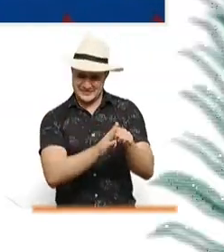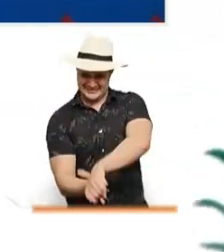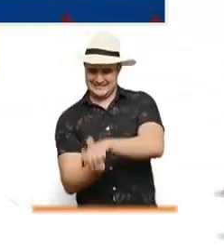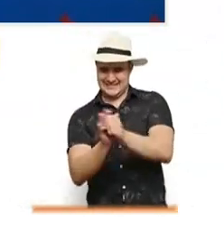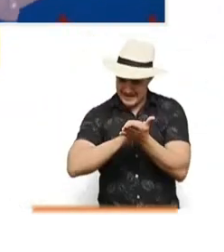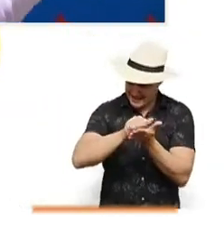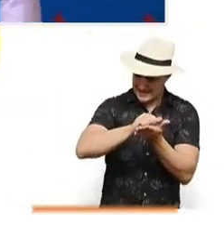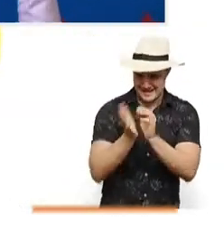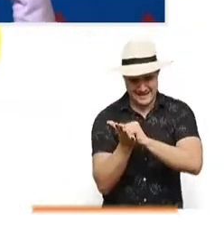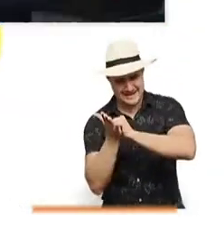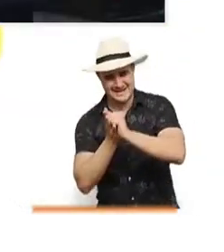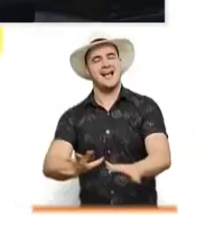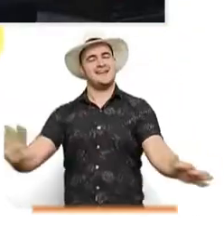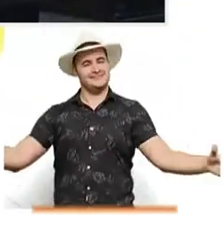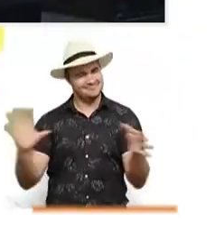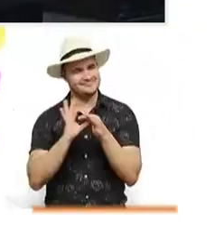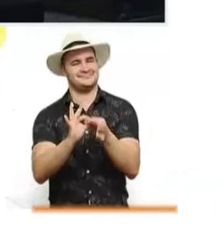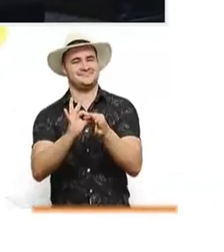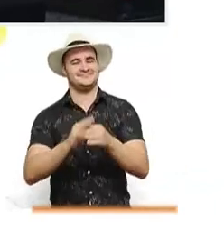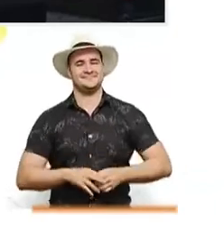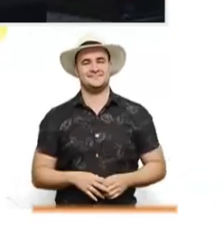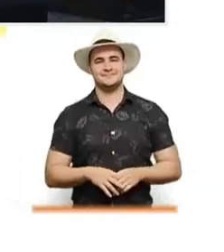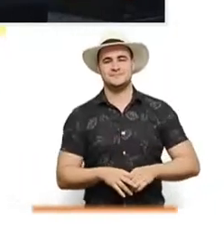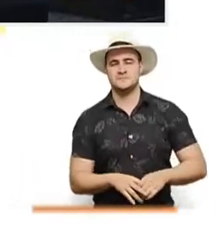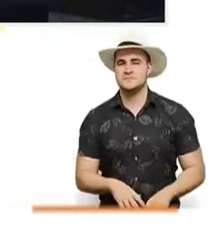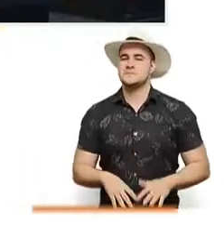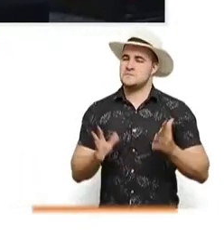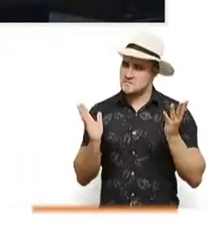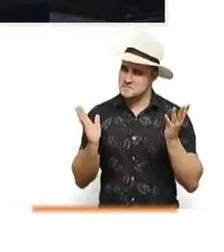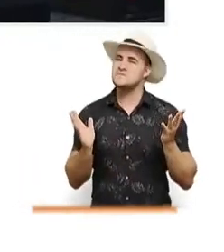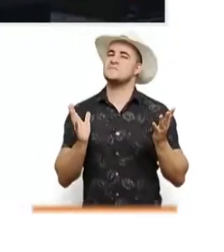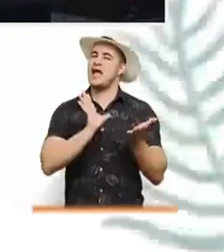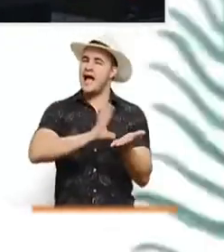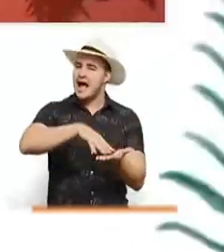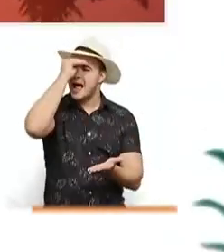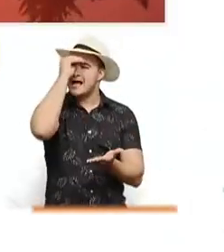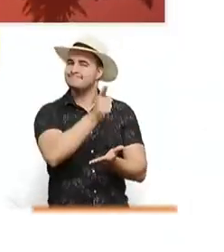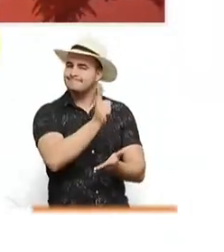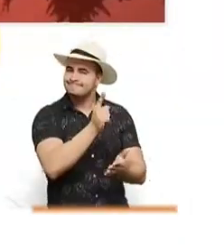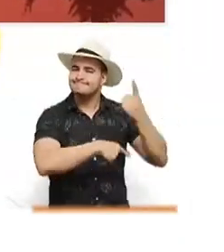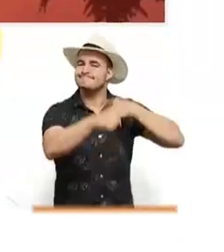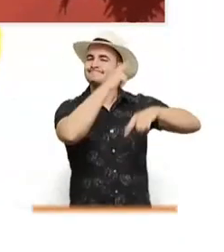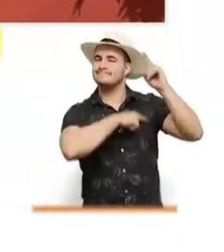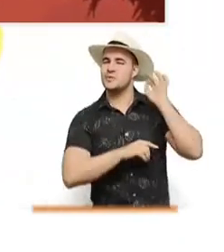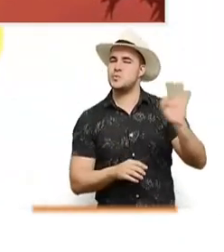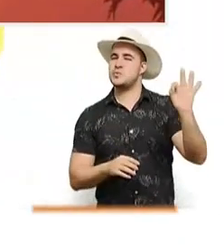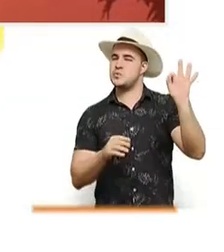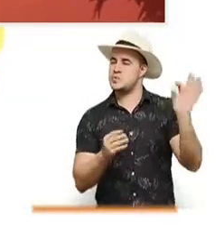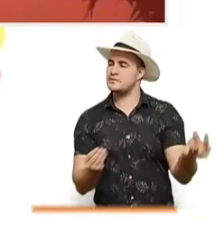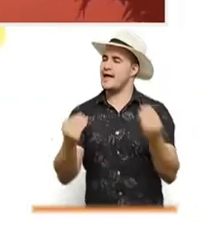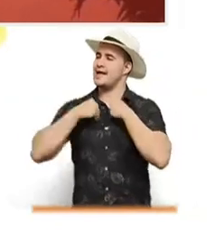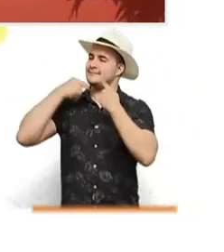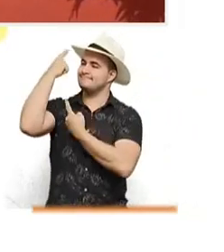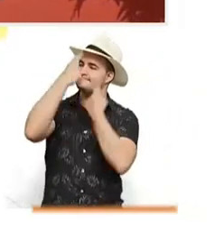écheles alcohol. Ahí hay una enseñanza que a reflexionar